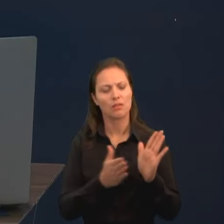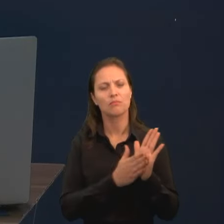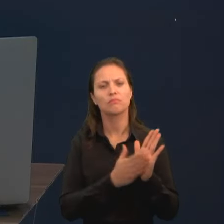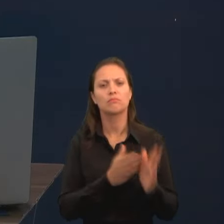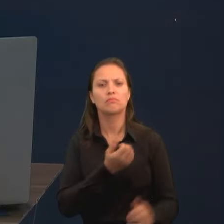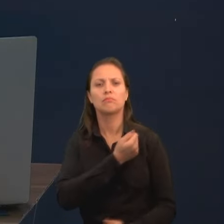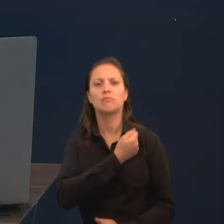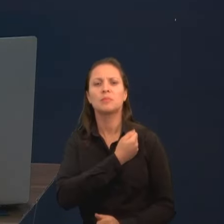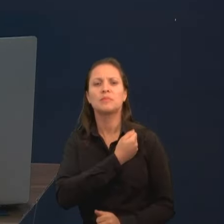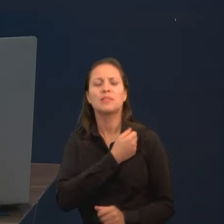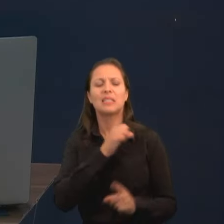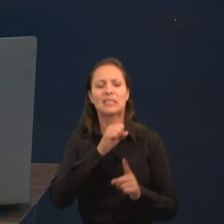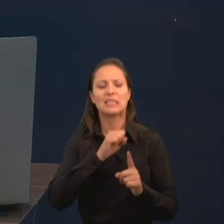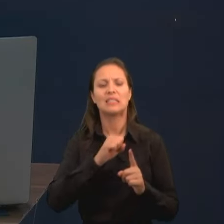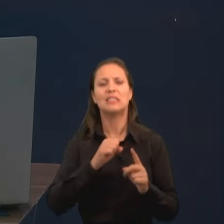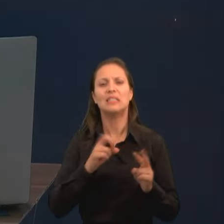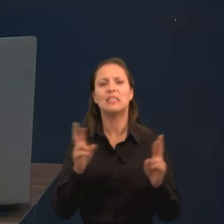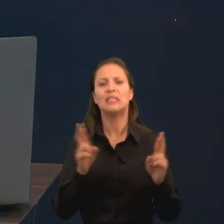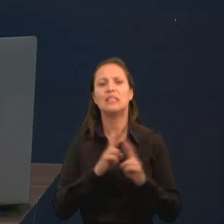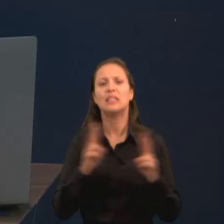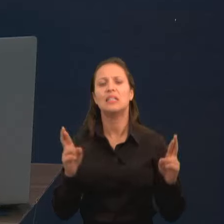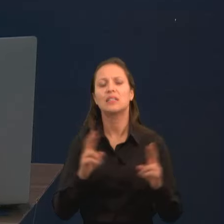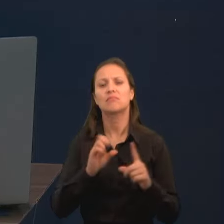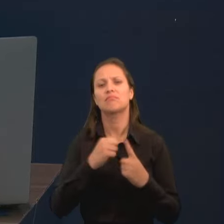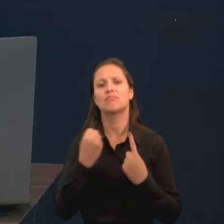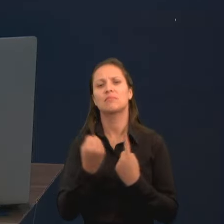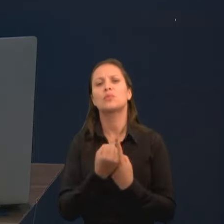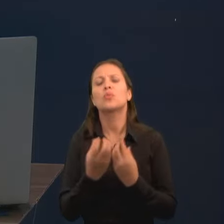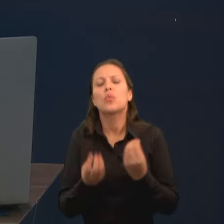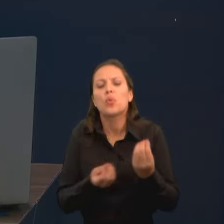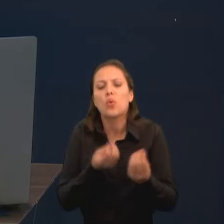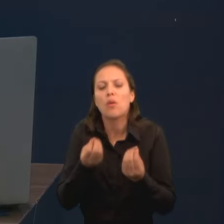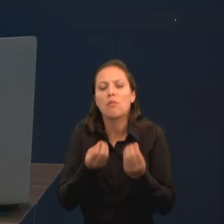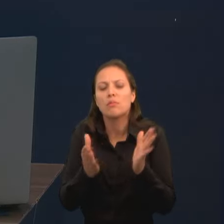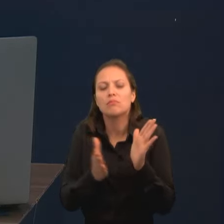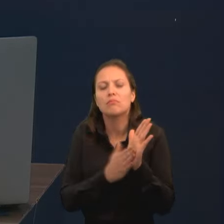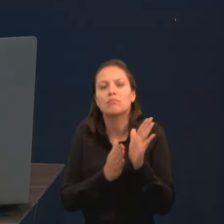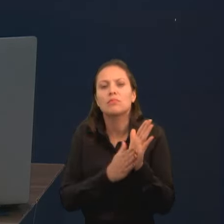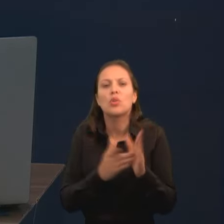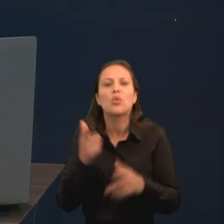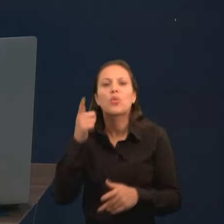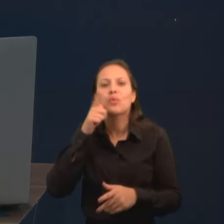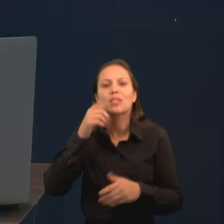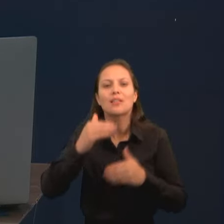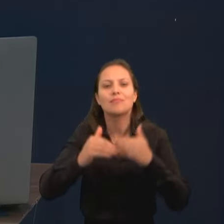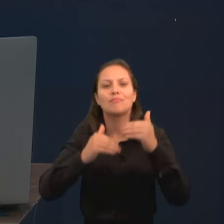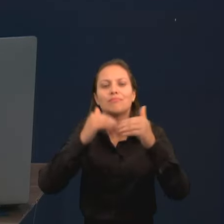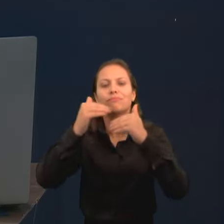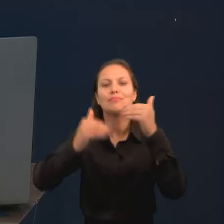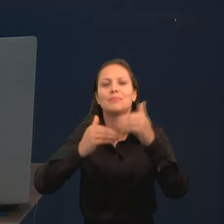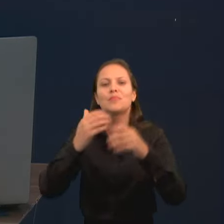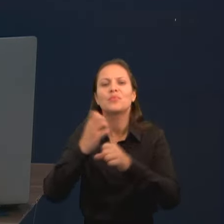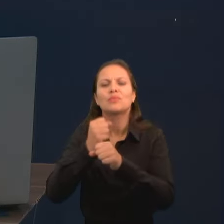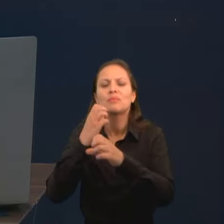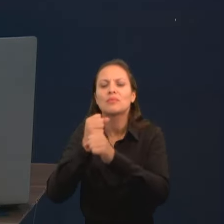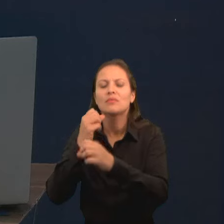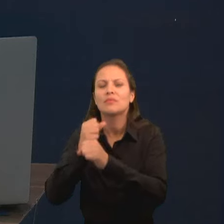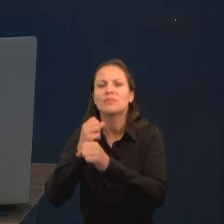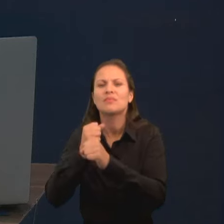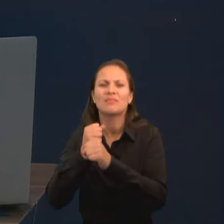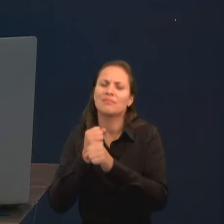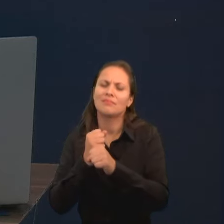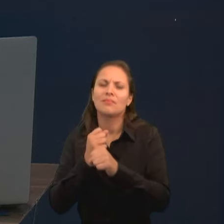los algoritmos de las redes sociales privilegian a lo que genera participación. Y esto no